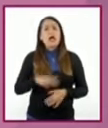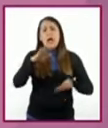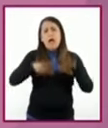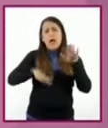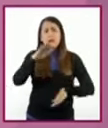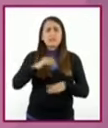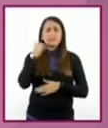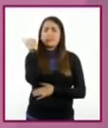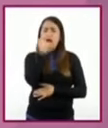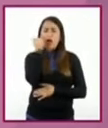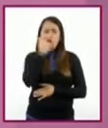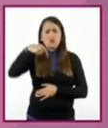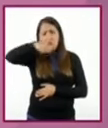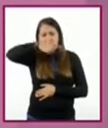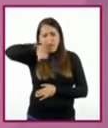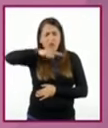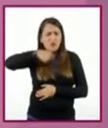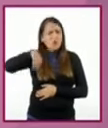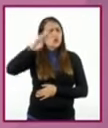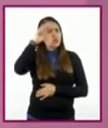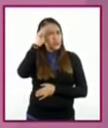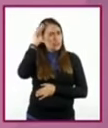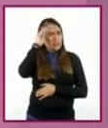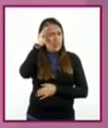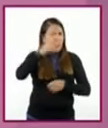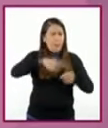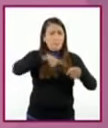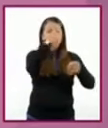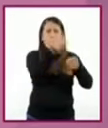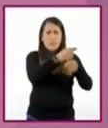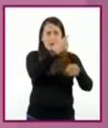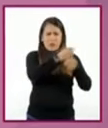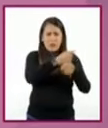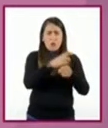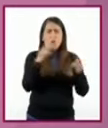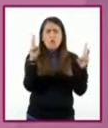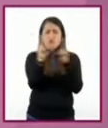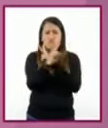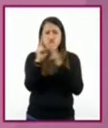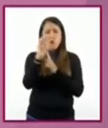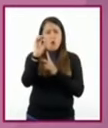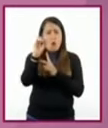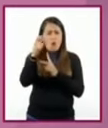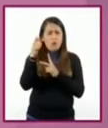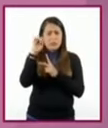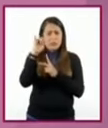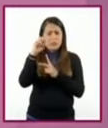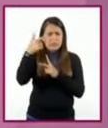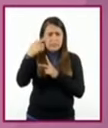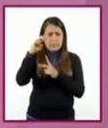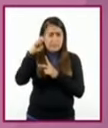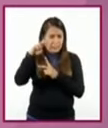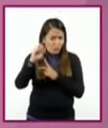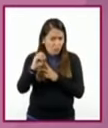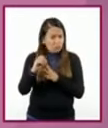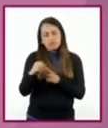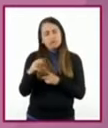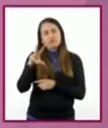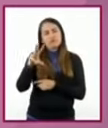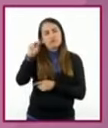alumnos piensan que el primer lugar es el del oxígeno. Cierto, compañero,